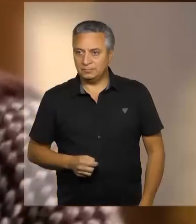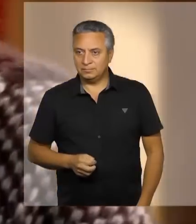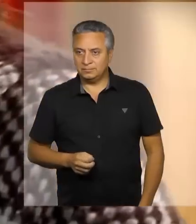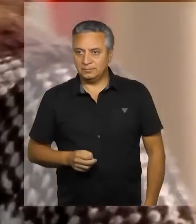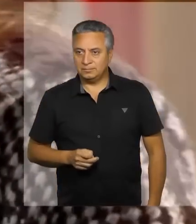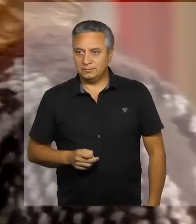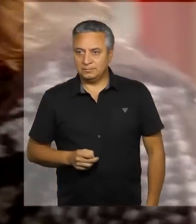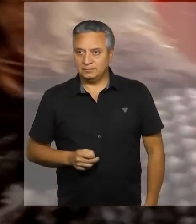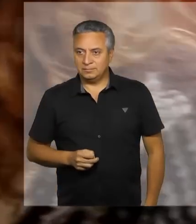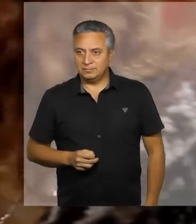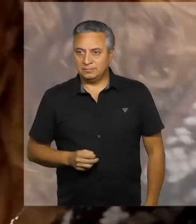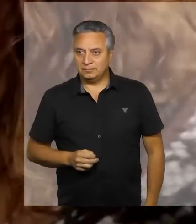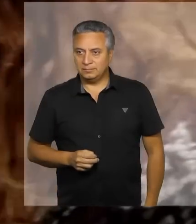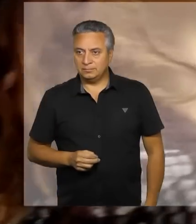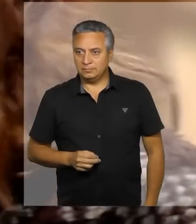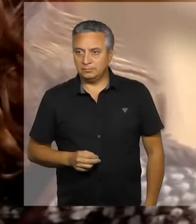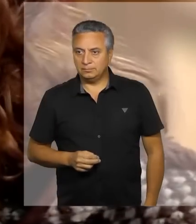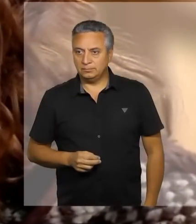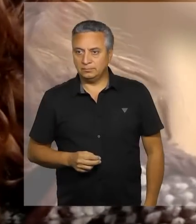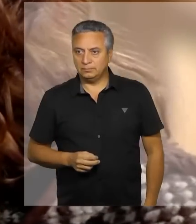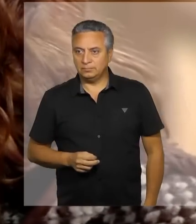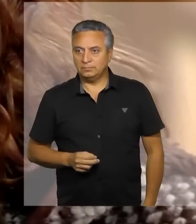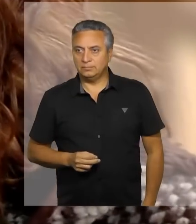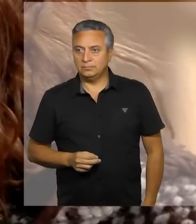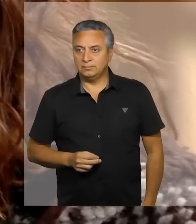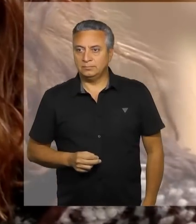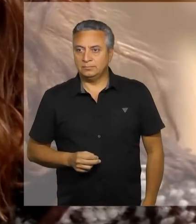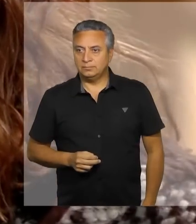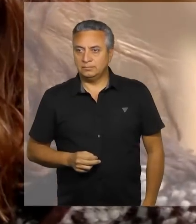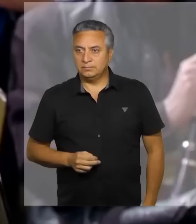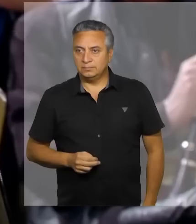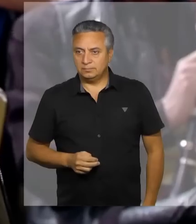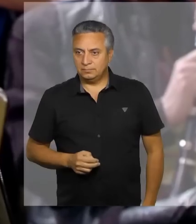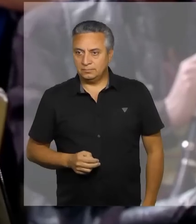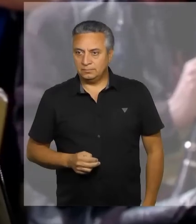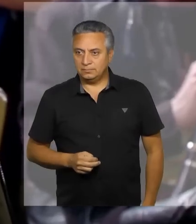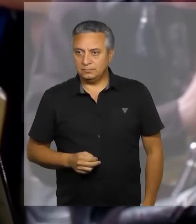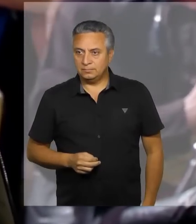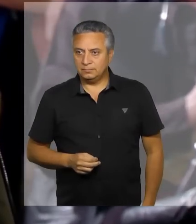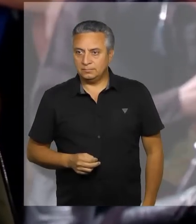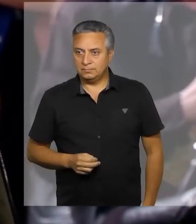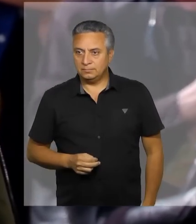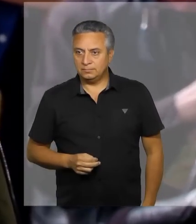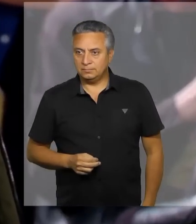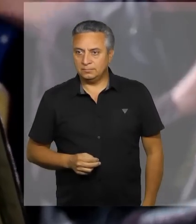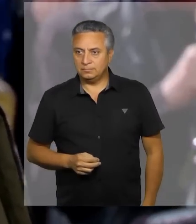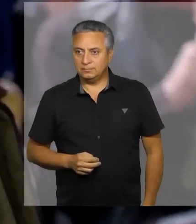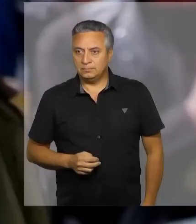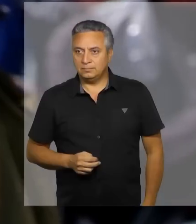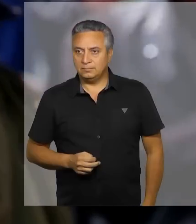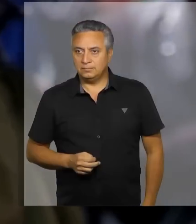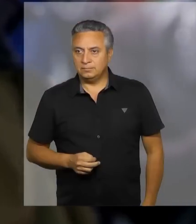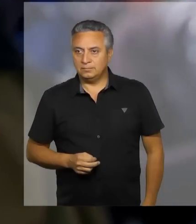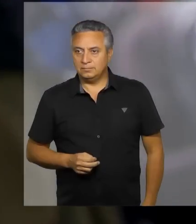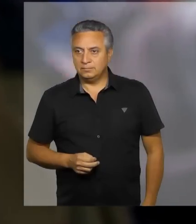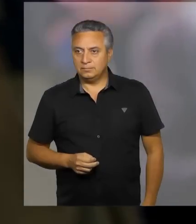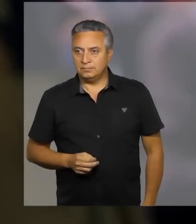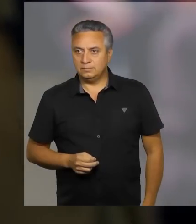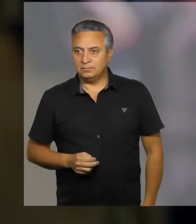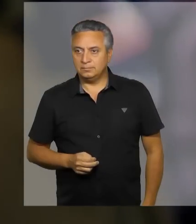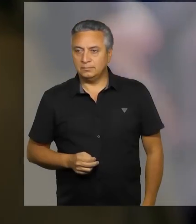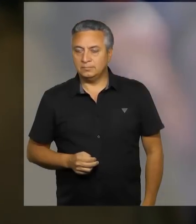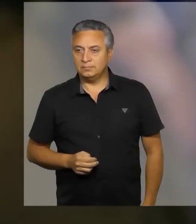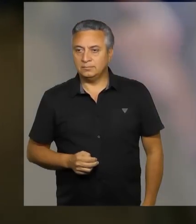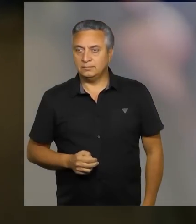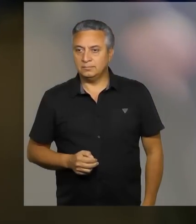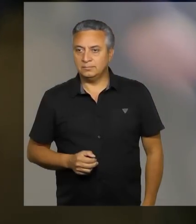Yo te voy a amar aunque pase el tiempo, te besaré a cada momento, te voy a amar